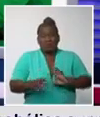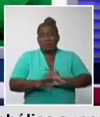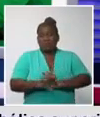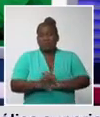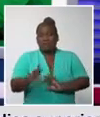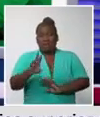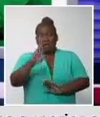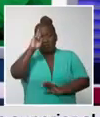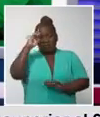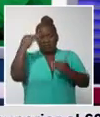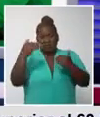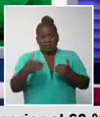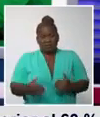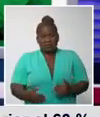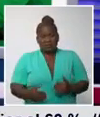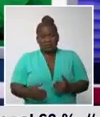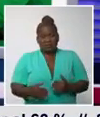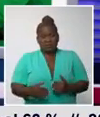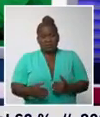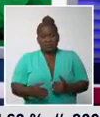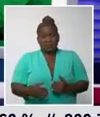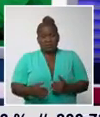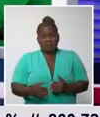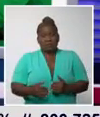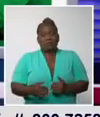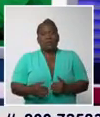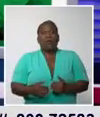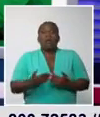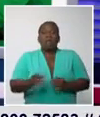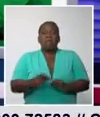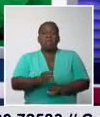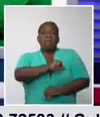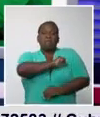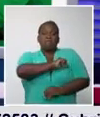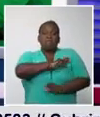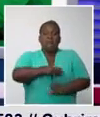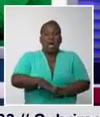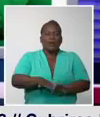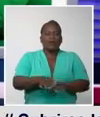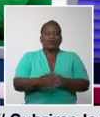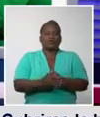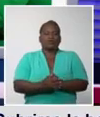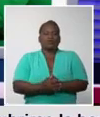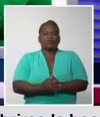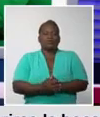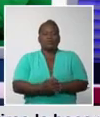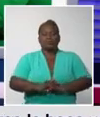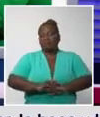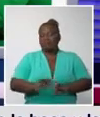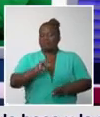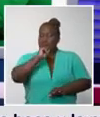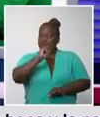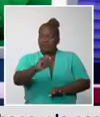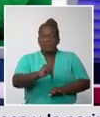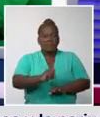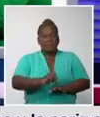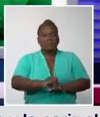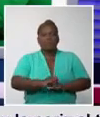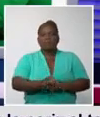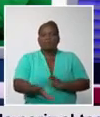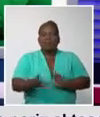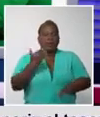en un momento determinado, hizo una parada cardíaca en asistolia, de la cual tampoco fue posible su